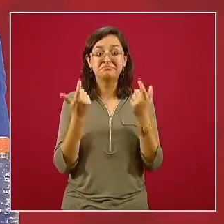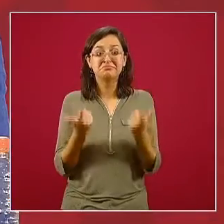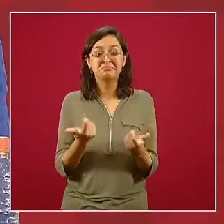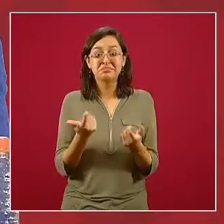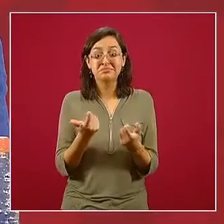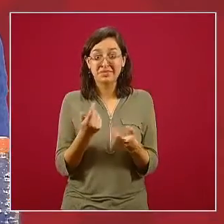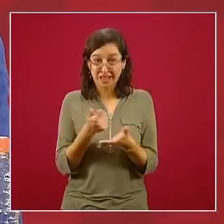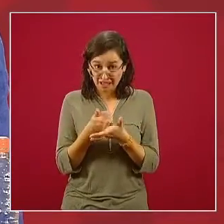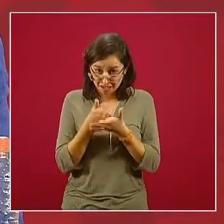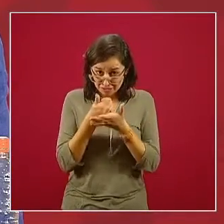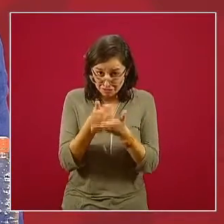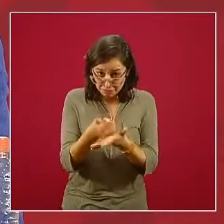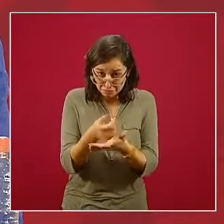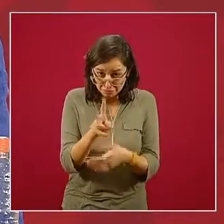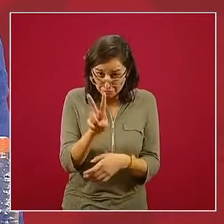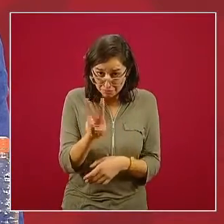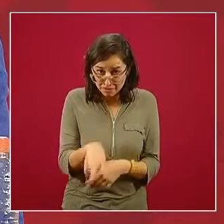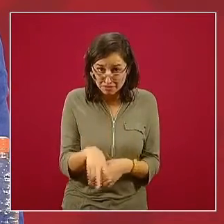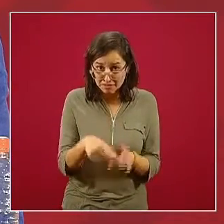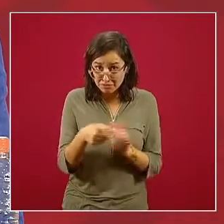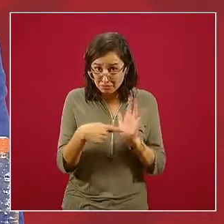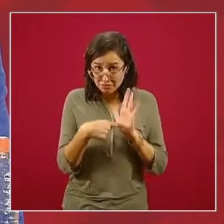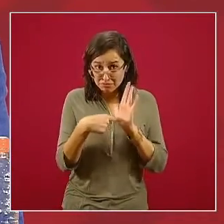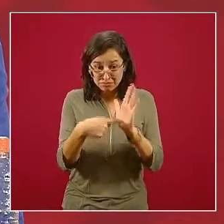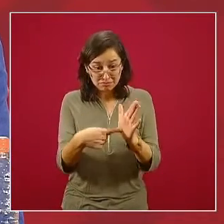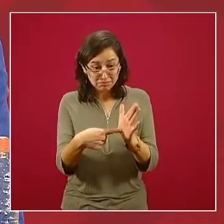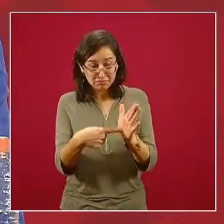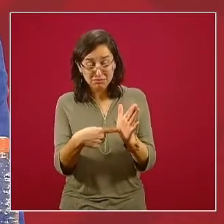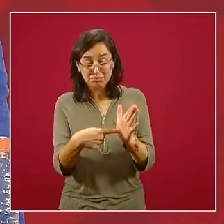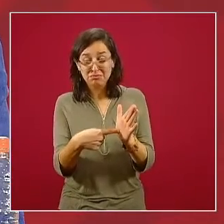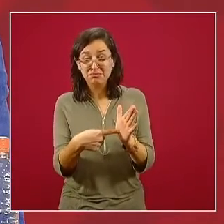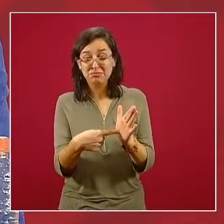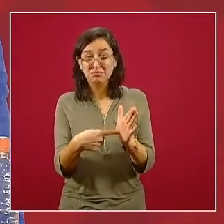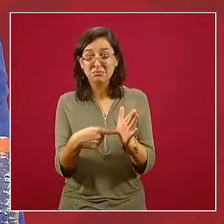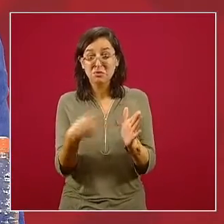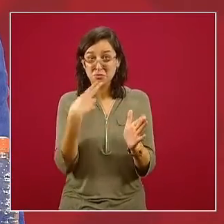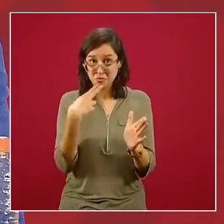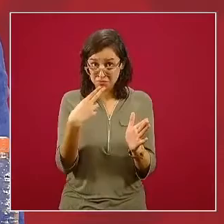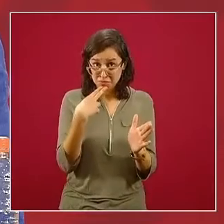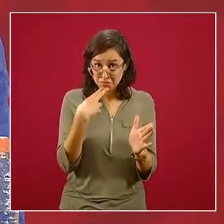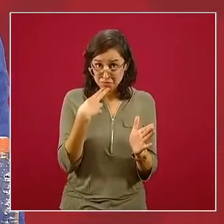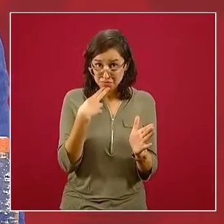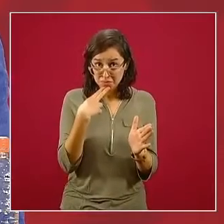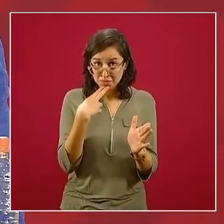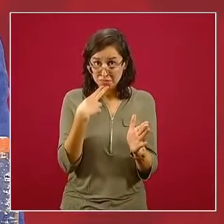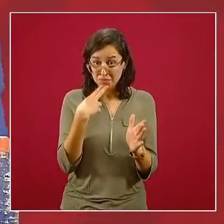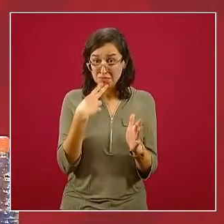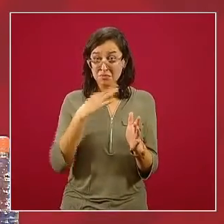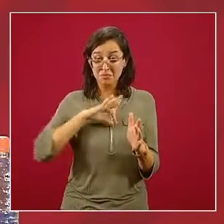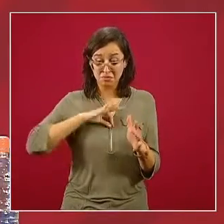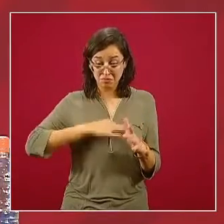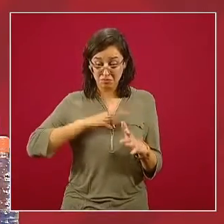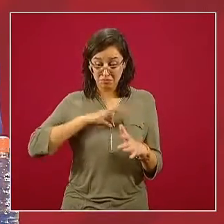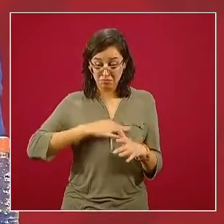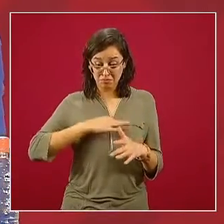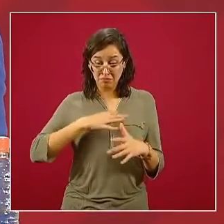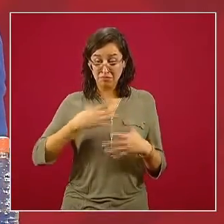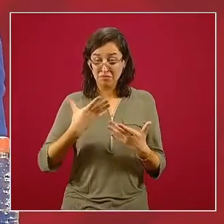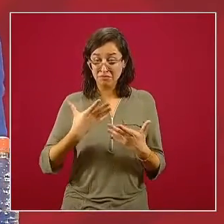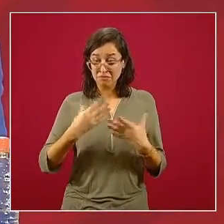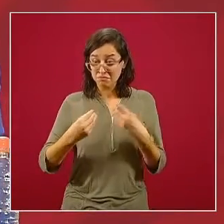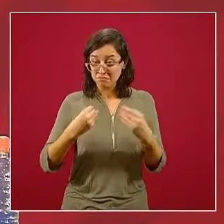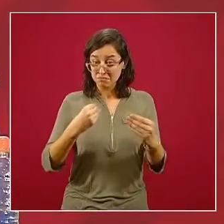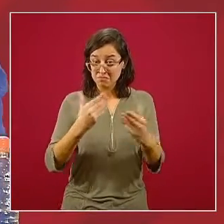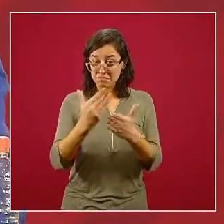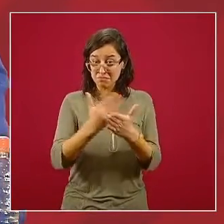existe una demostración sólida, consistente, de que pueda servir como una medida principal de salud